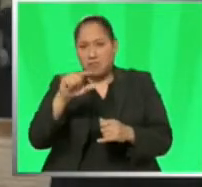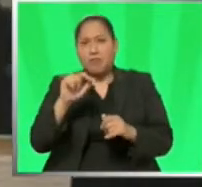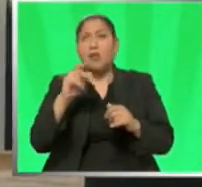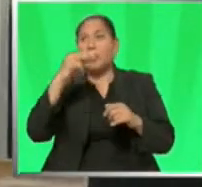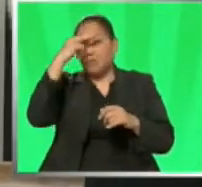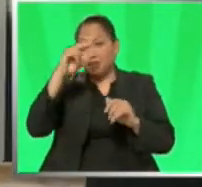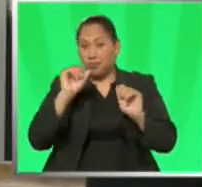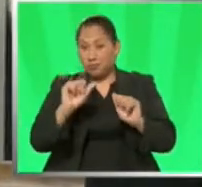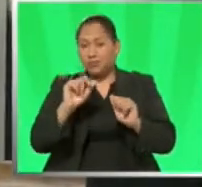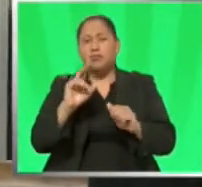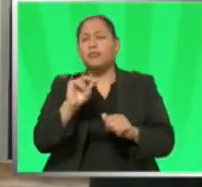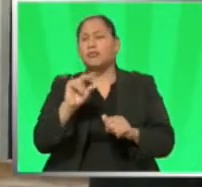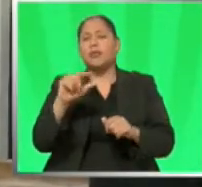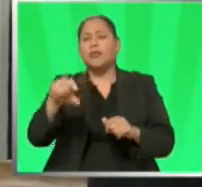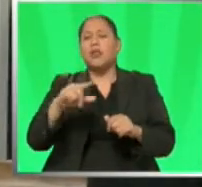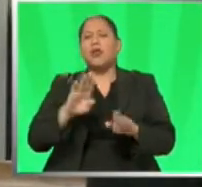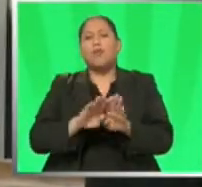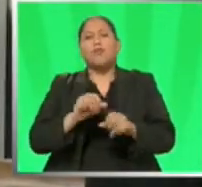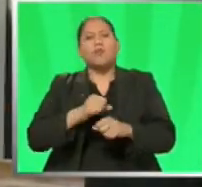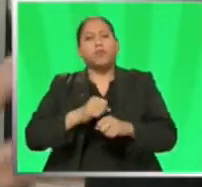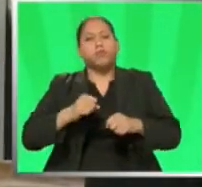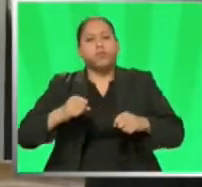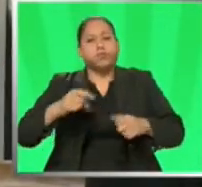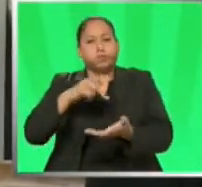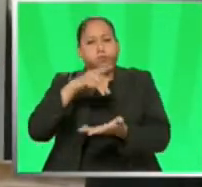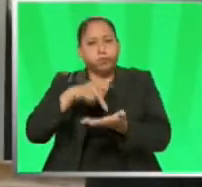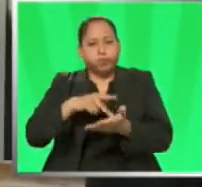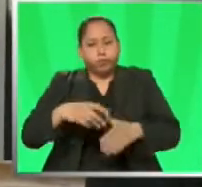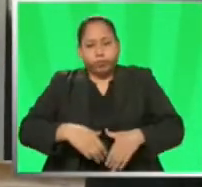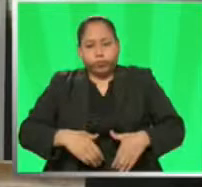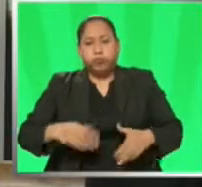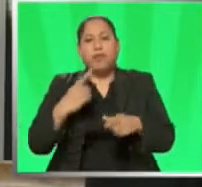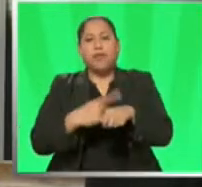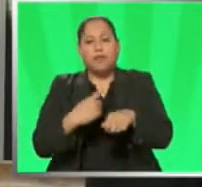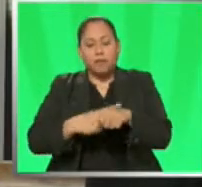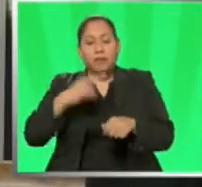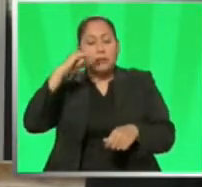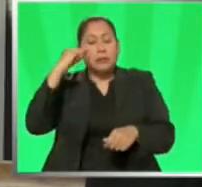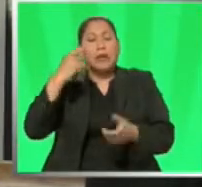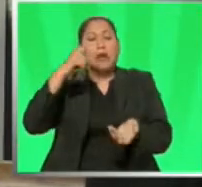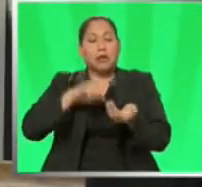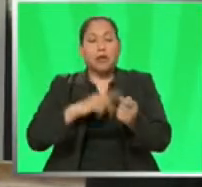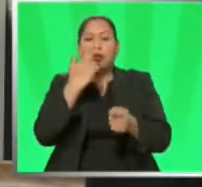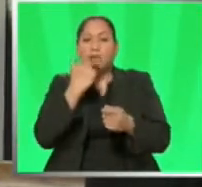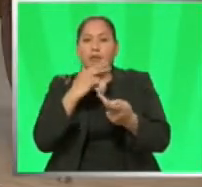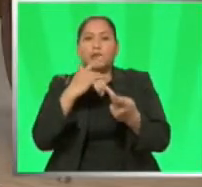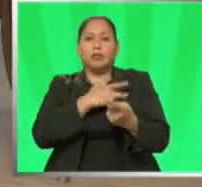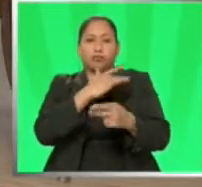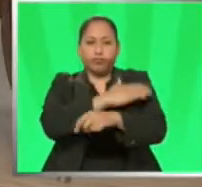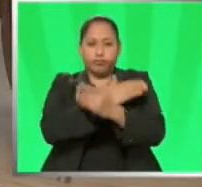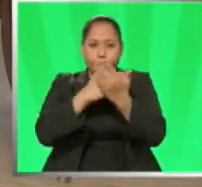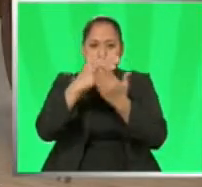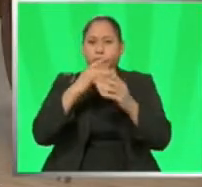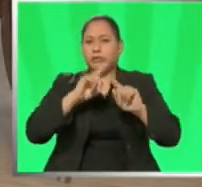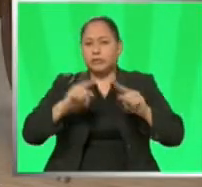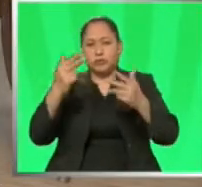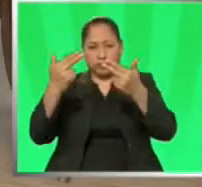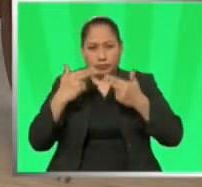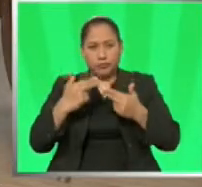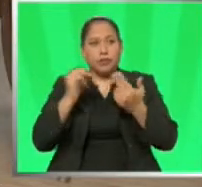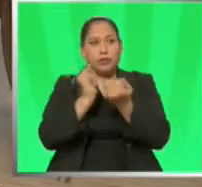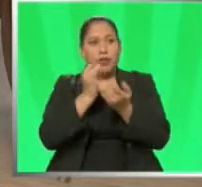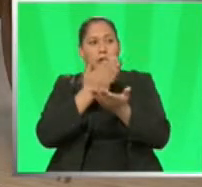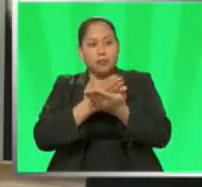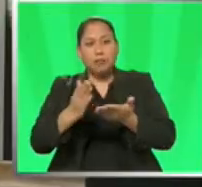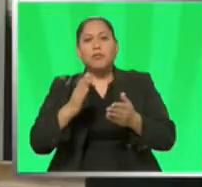es el problema de obesidad, de sobrepeso y obesidad y enfermedades no transmisibles como diabetes, hipertensión, etcétera. Y por el otro